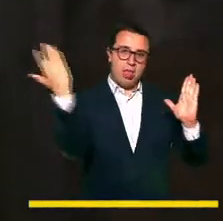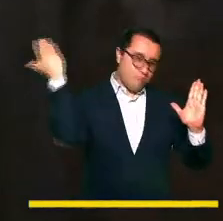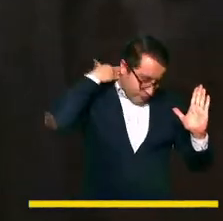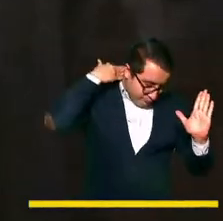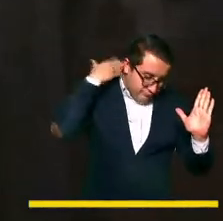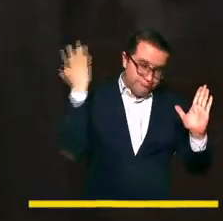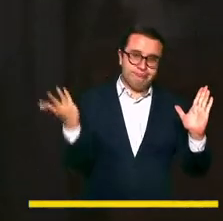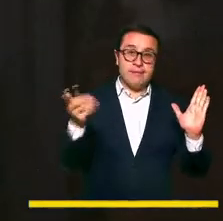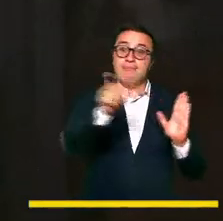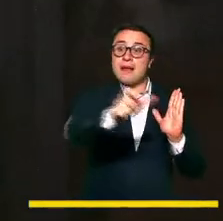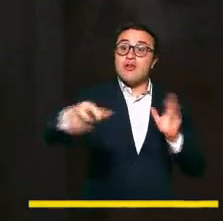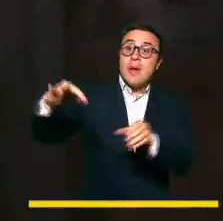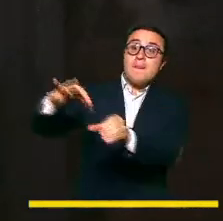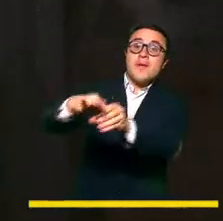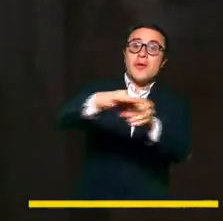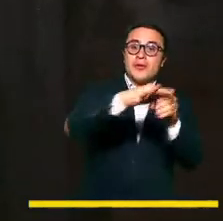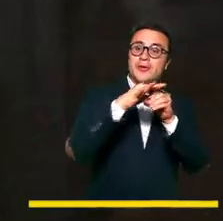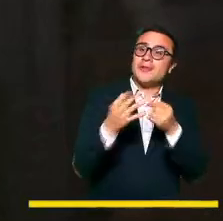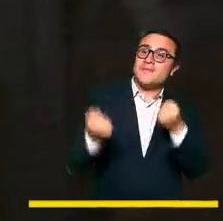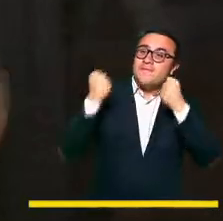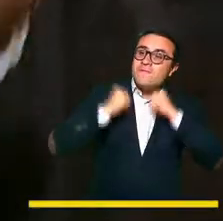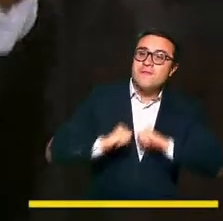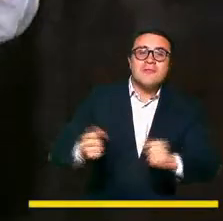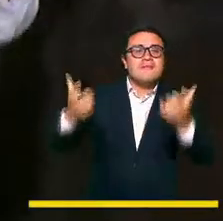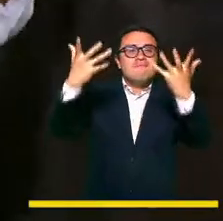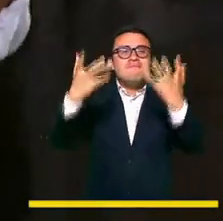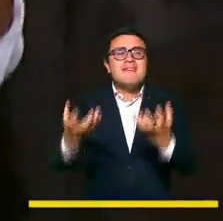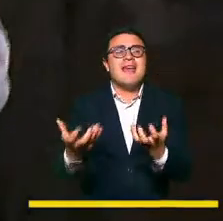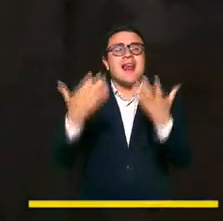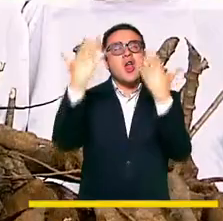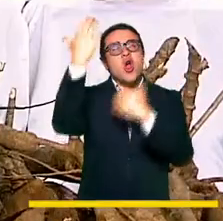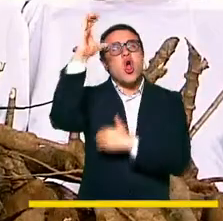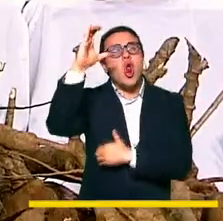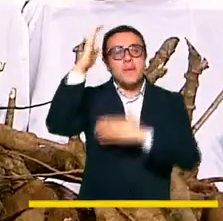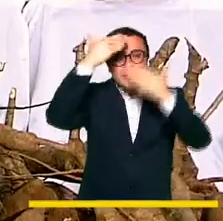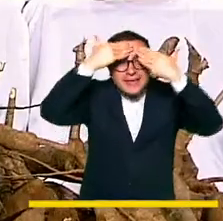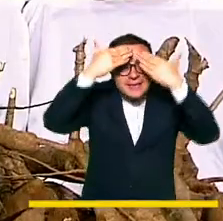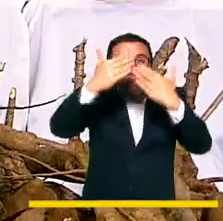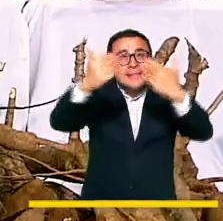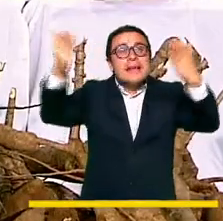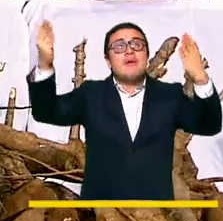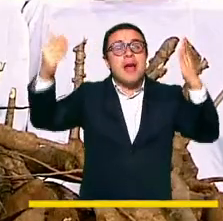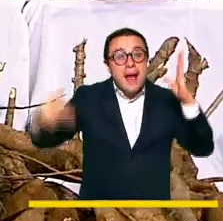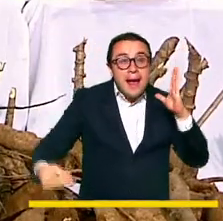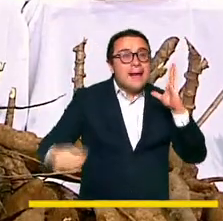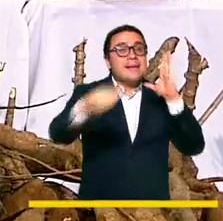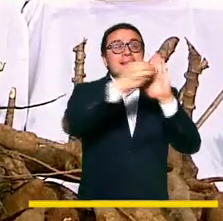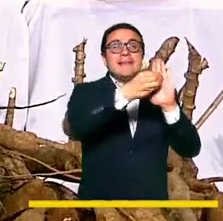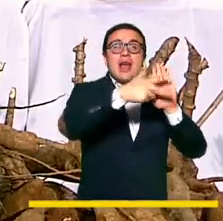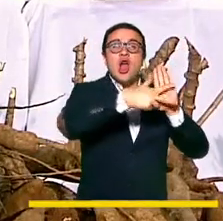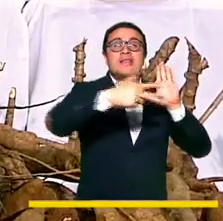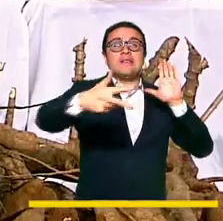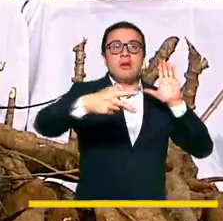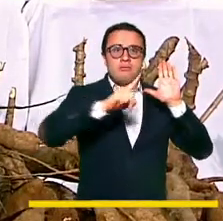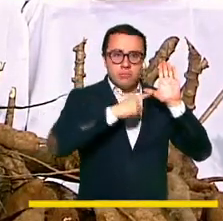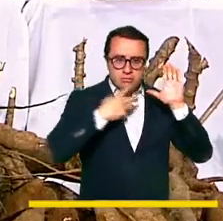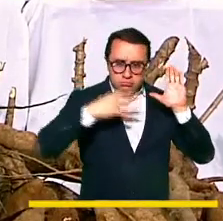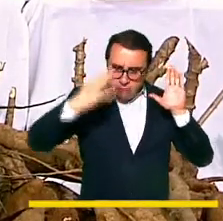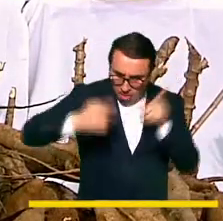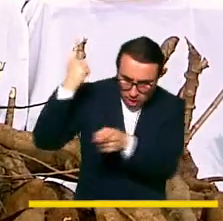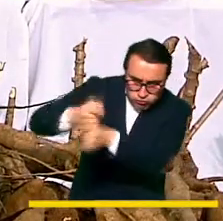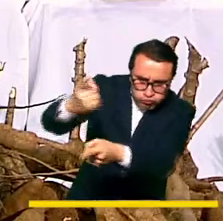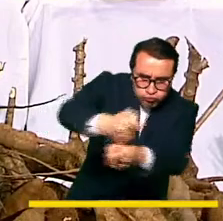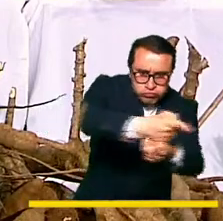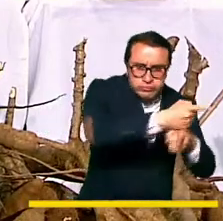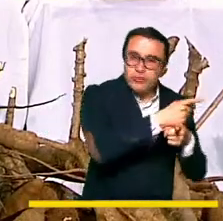ese esfuerzo por construir un país democrático quedó en las palabras de la Constitución, pero no se aplicó, se